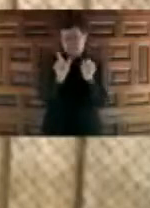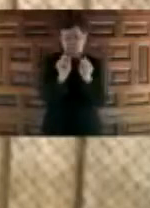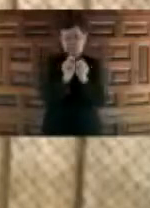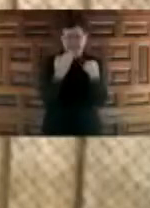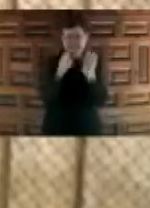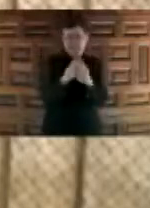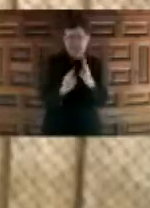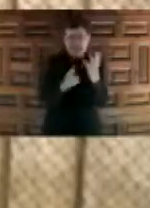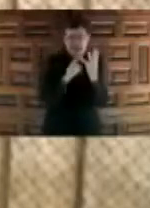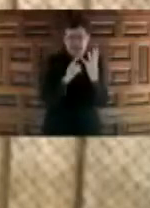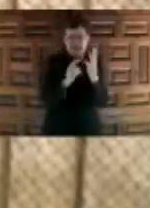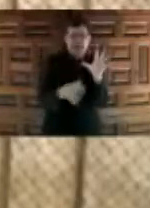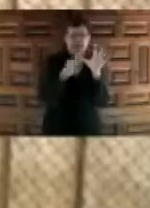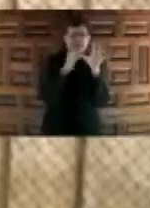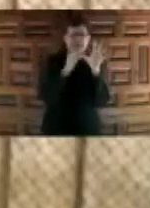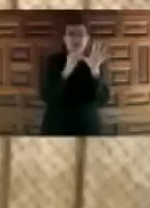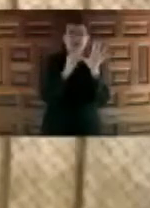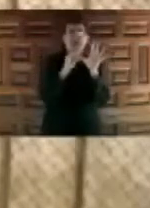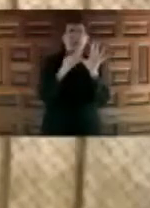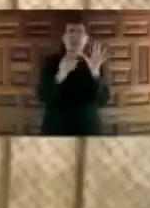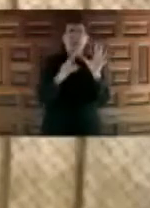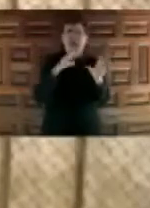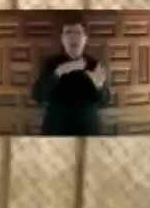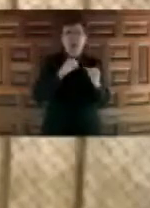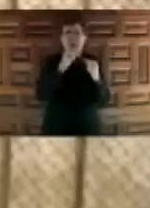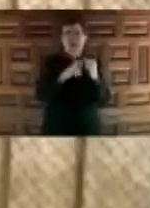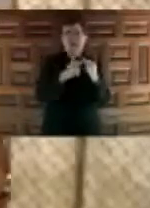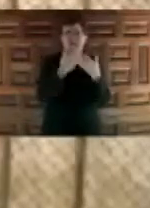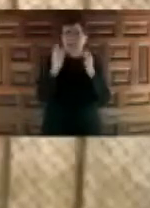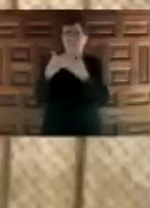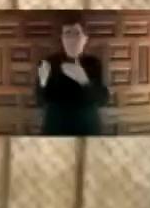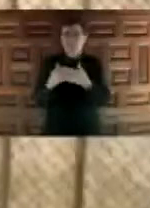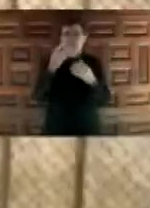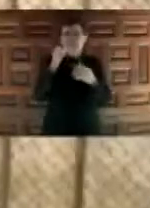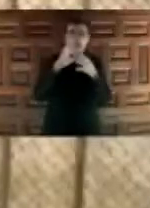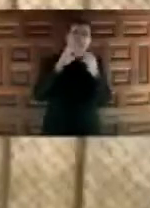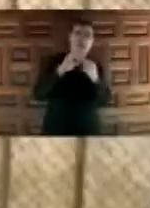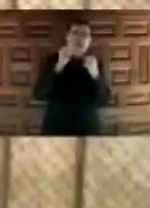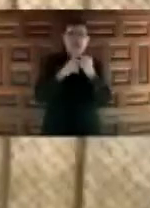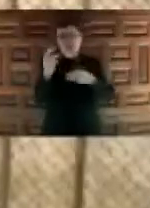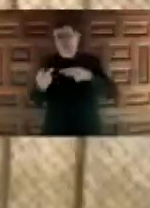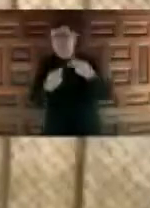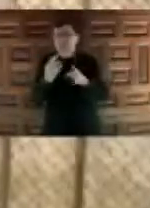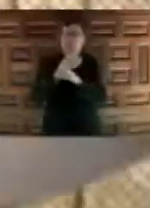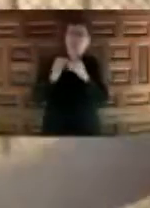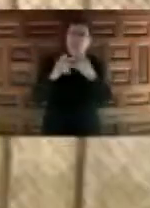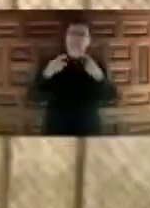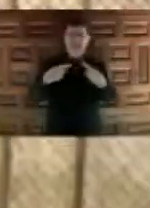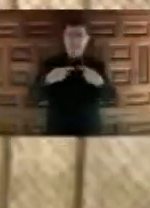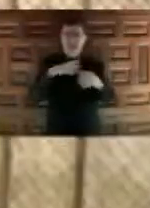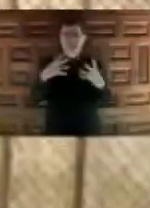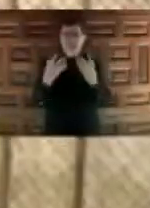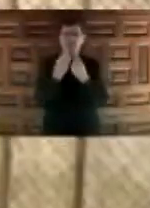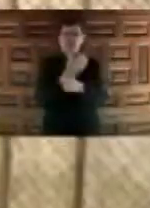un breve cierre. Y el 5to momento, abriríamos el espacio para los comentarios, preguntas que tengan las personas que nos